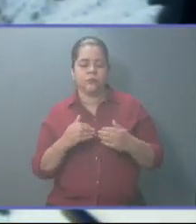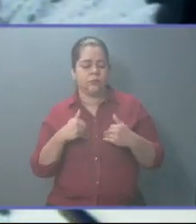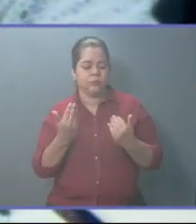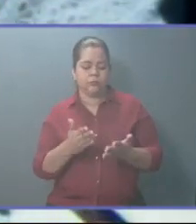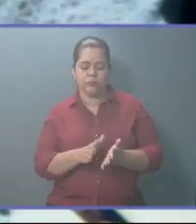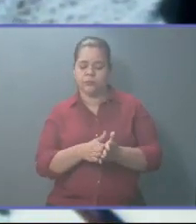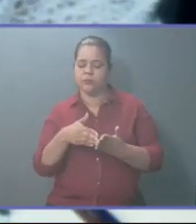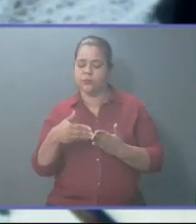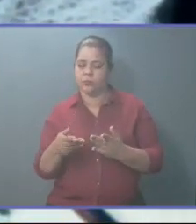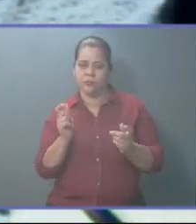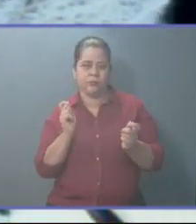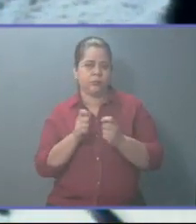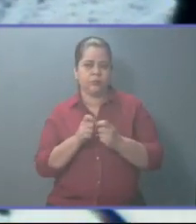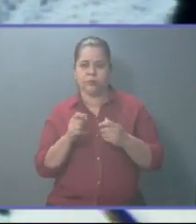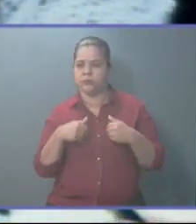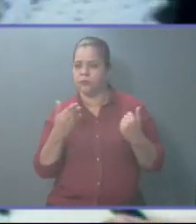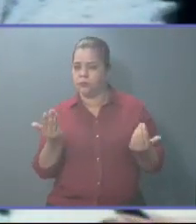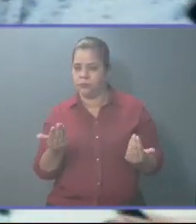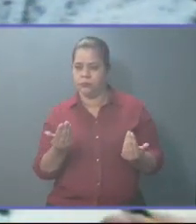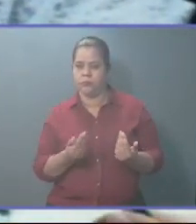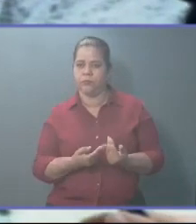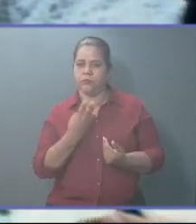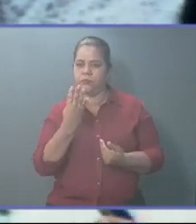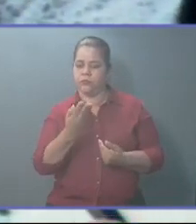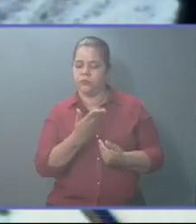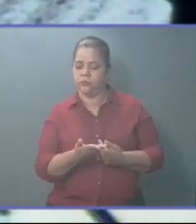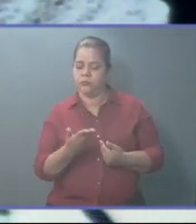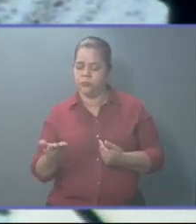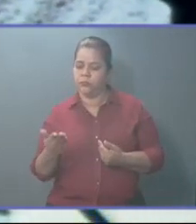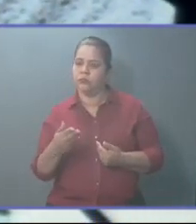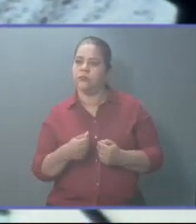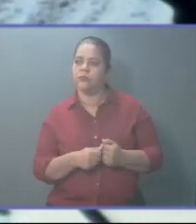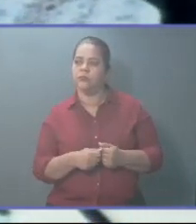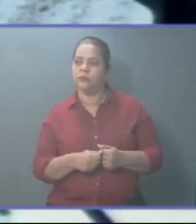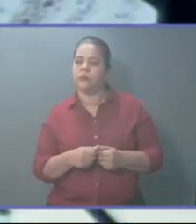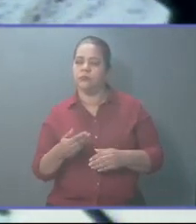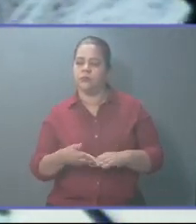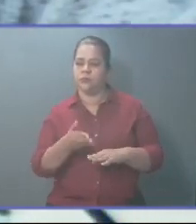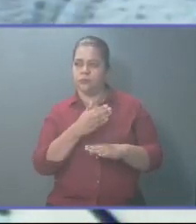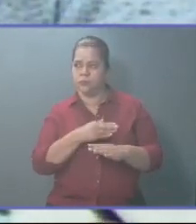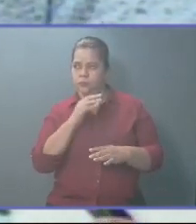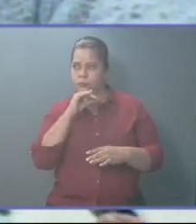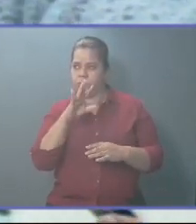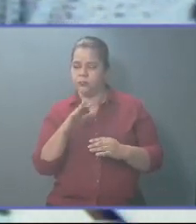definido. Estos 4 aspectos son los que nos dijeron